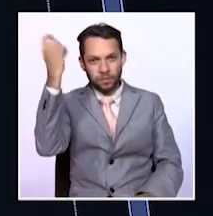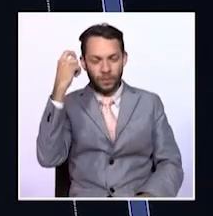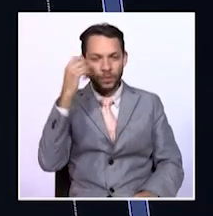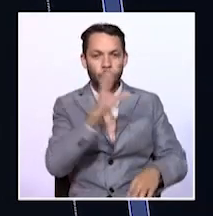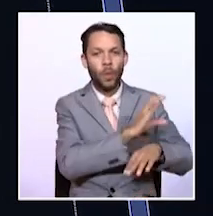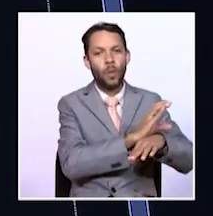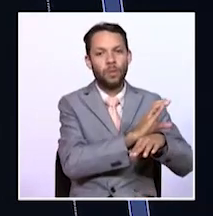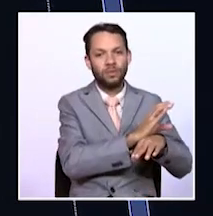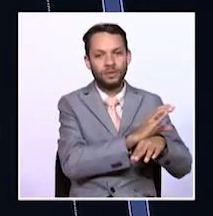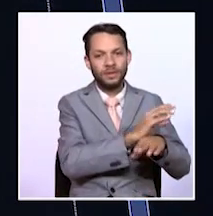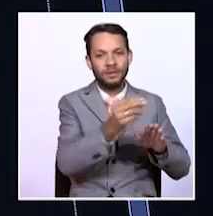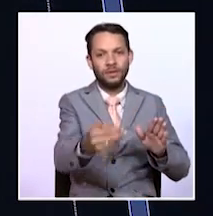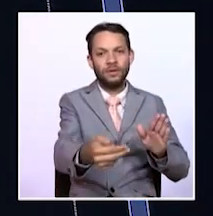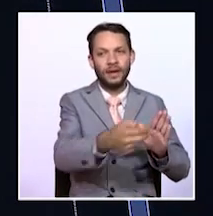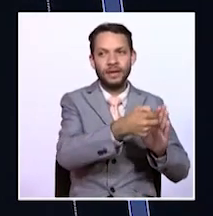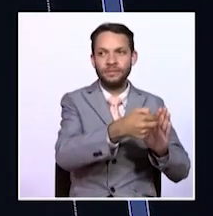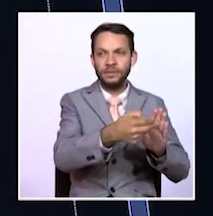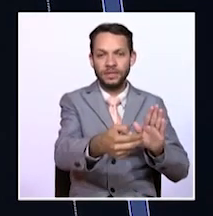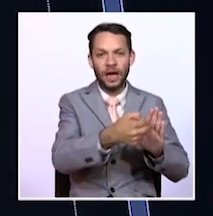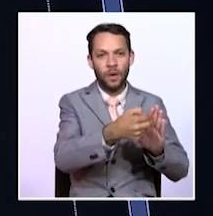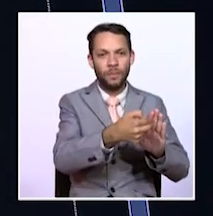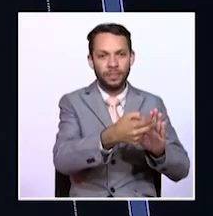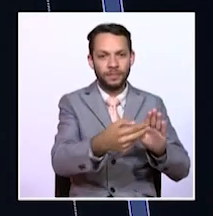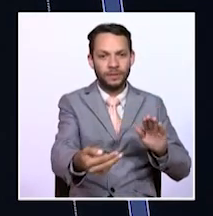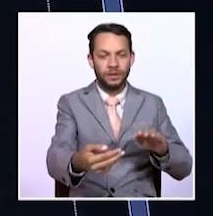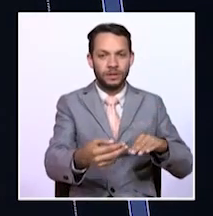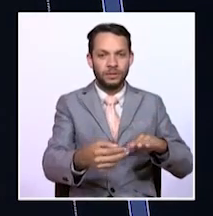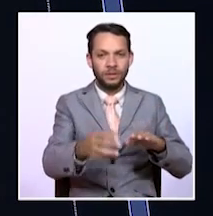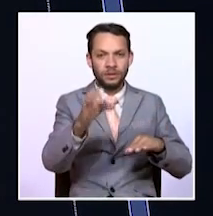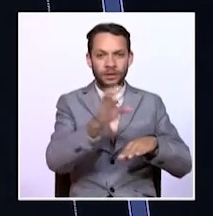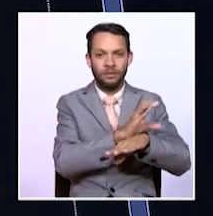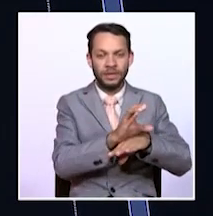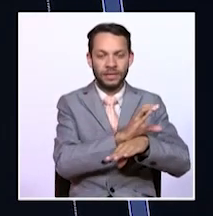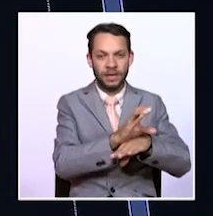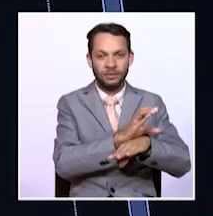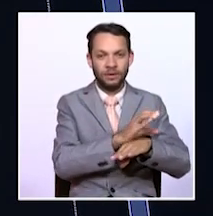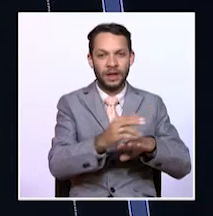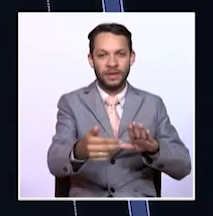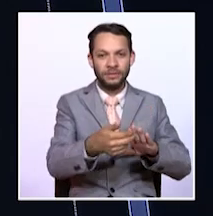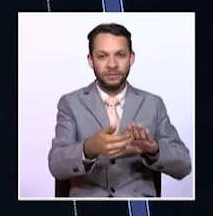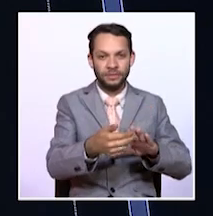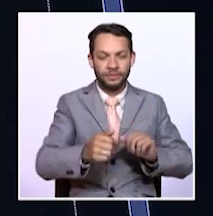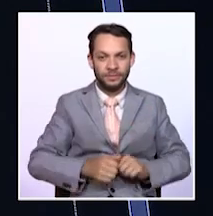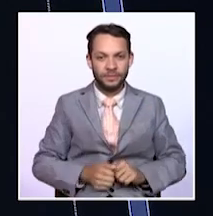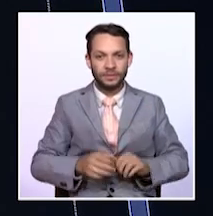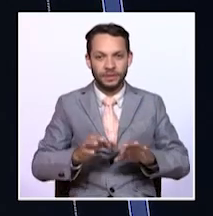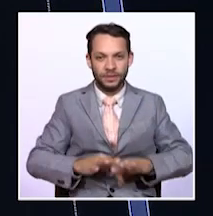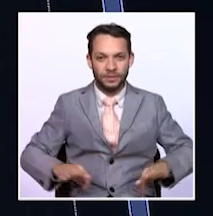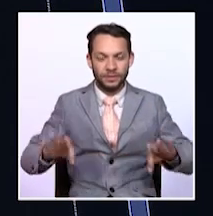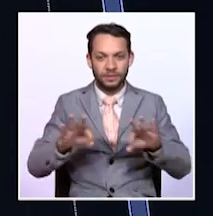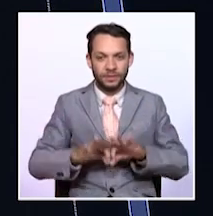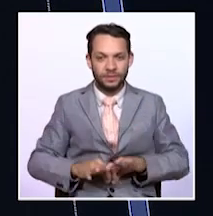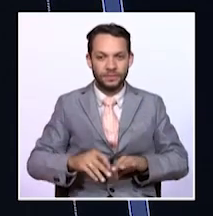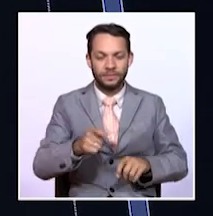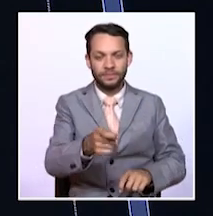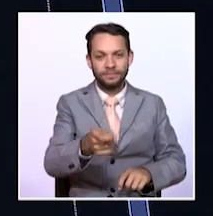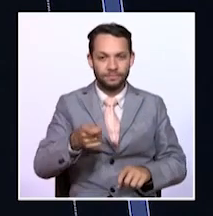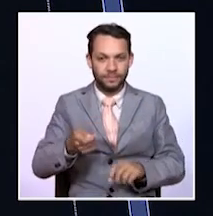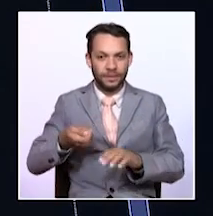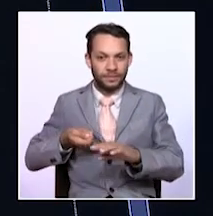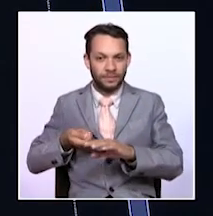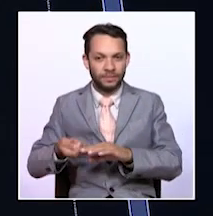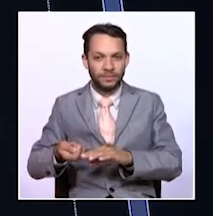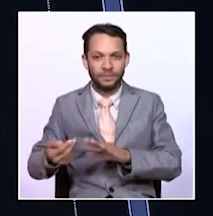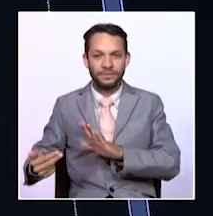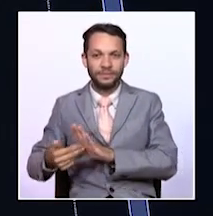equipo. Entonces cualquier virus que tenga la memoria, si es una memoria ya usada, puede alterar y dañar el equipo de ecografía.